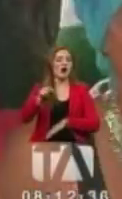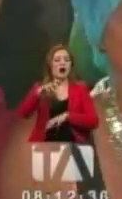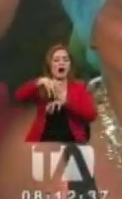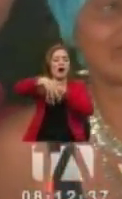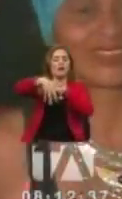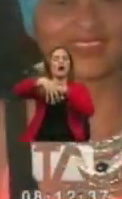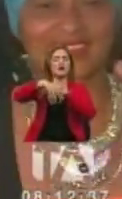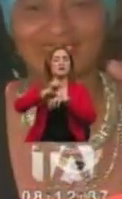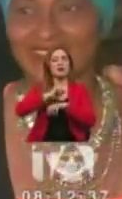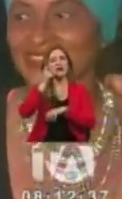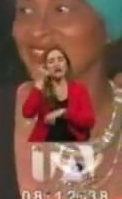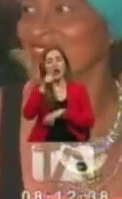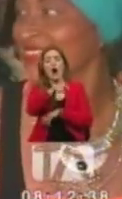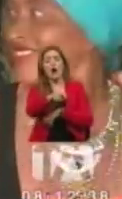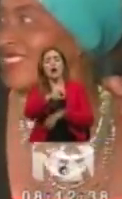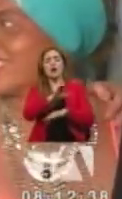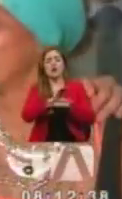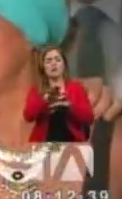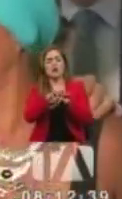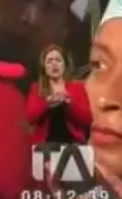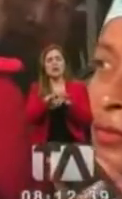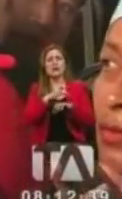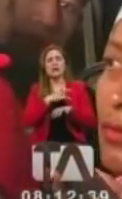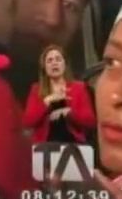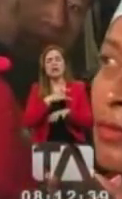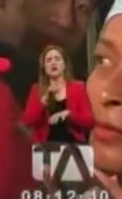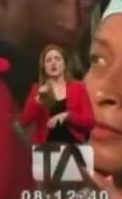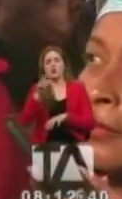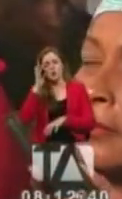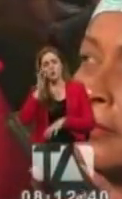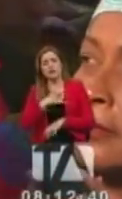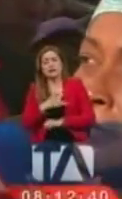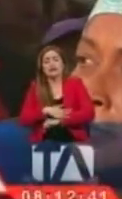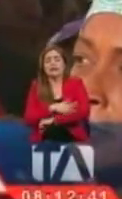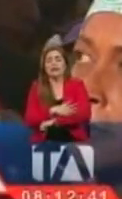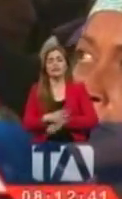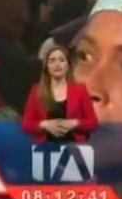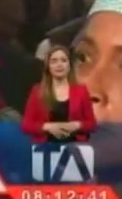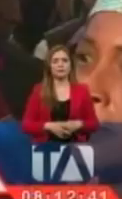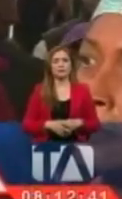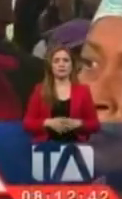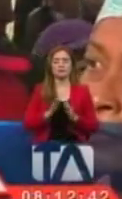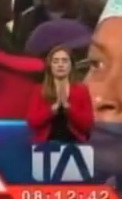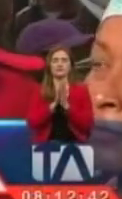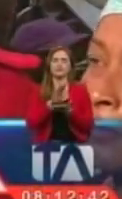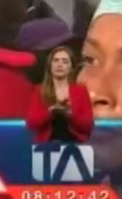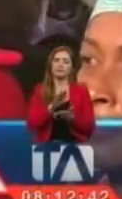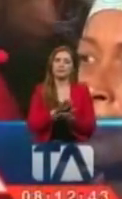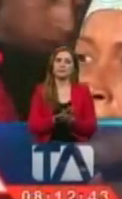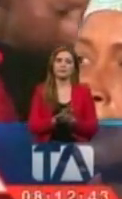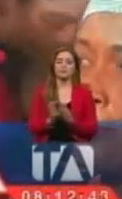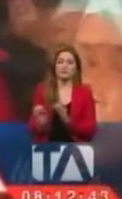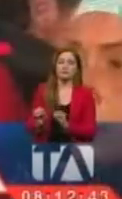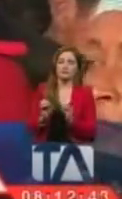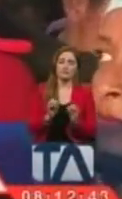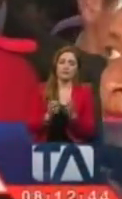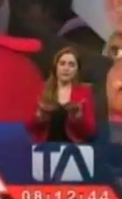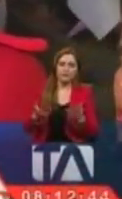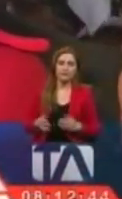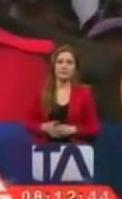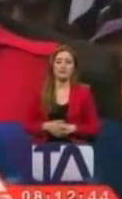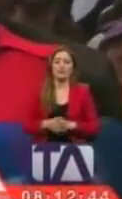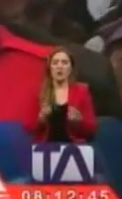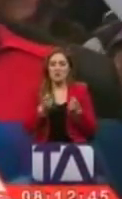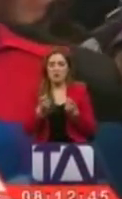necesidades de los agricultores aunque pide calma que no significa inacción que significa acción pero acción ordenada buen